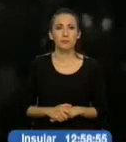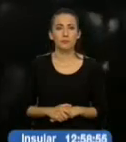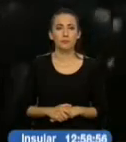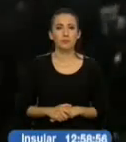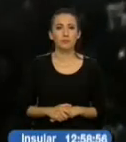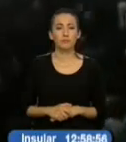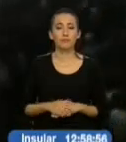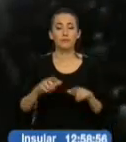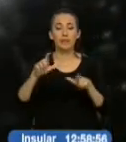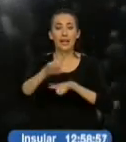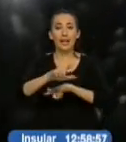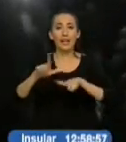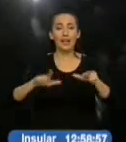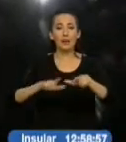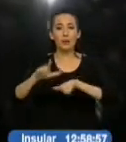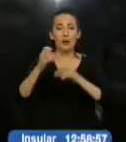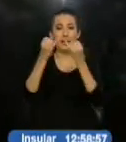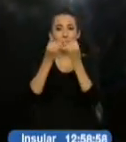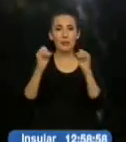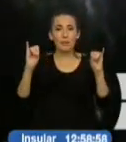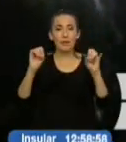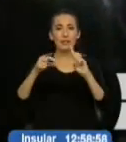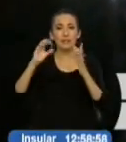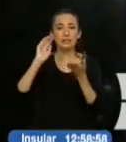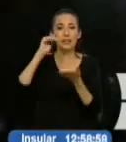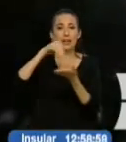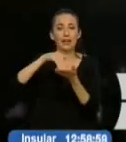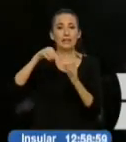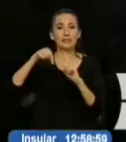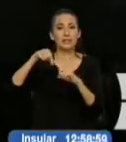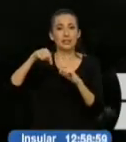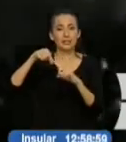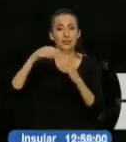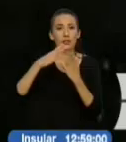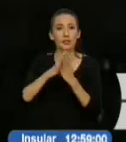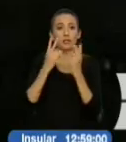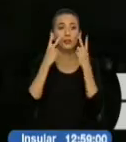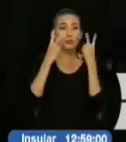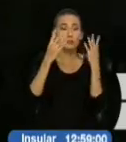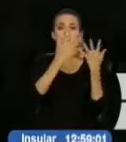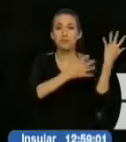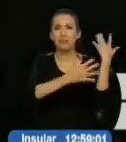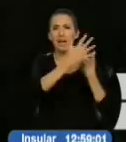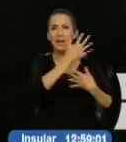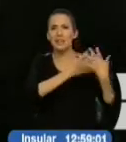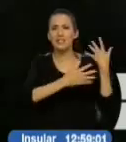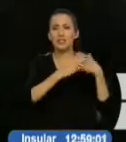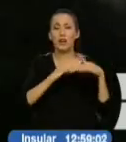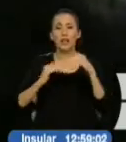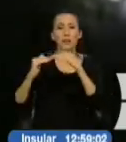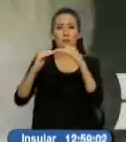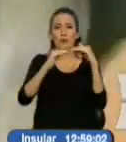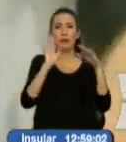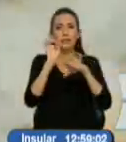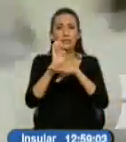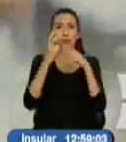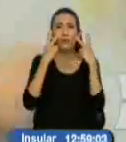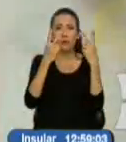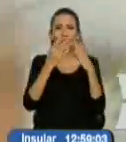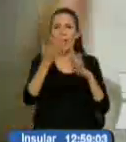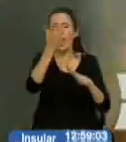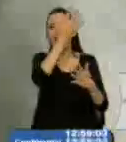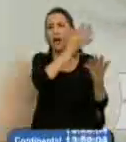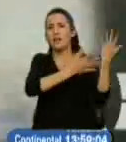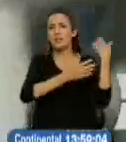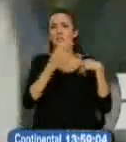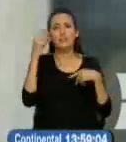La Plaza de la Independencia en el Centro Histórico de Quito ha sido el escenario de acontecimientos que marcaron en varias ocasiones la democracia ecuatoriana. 10 años atrás la